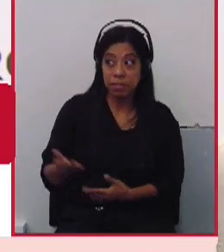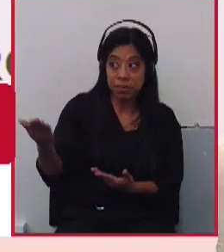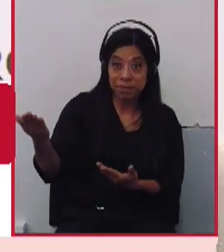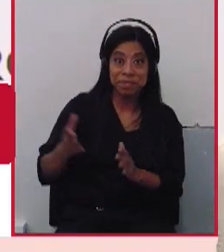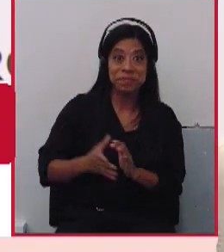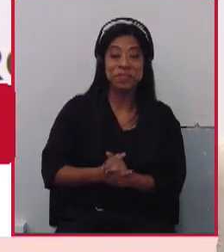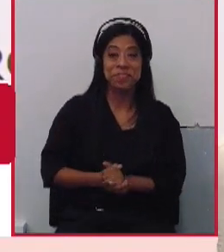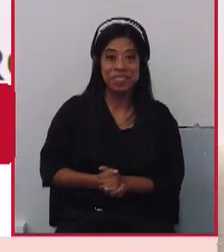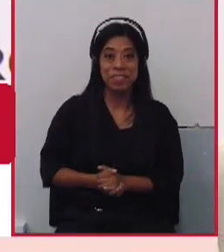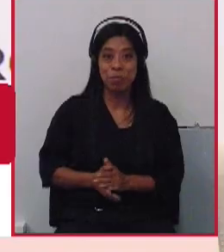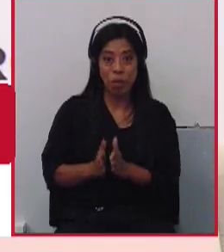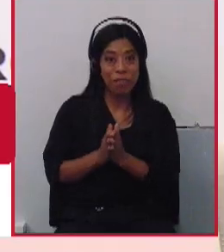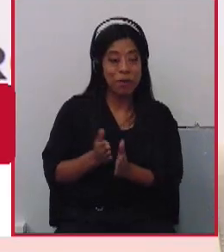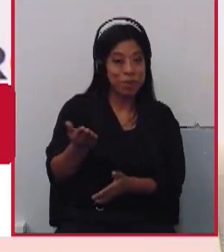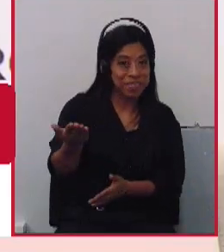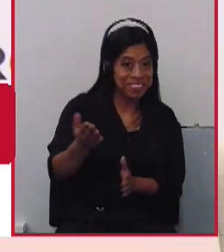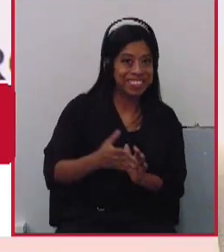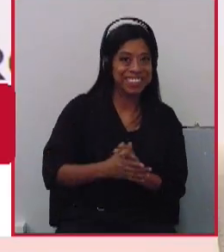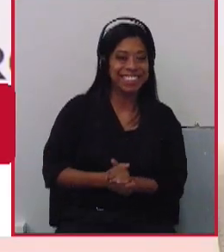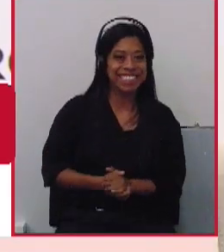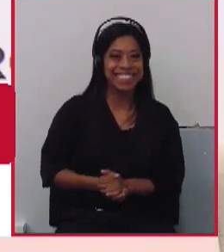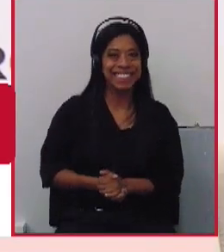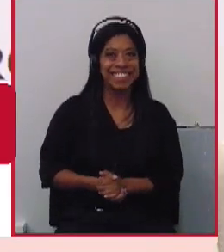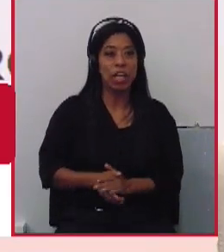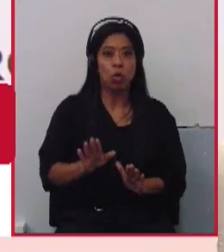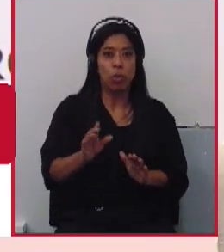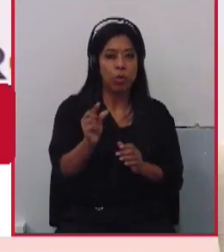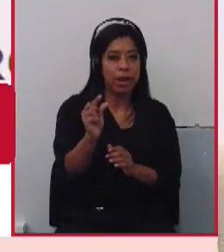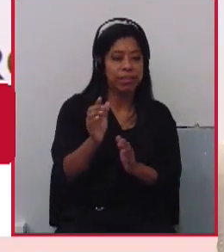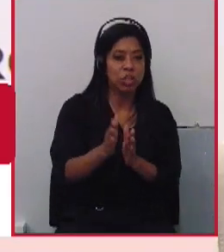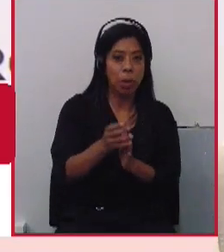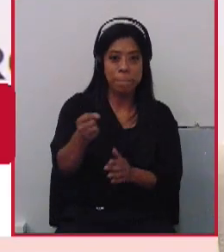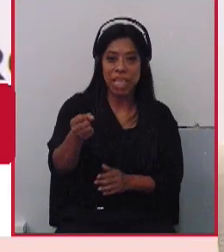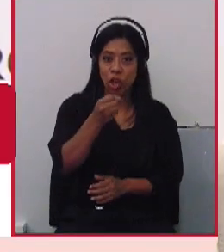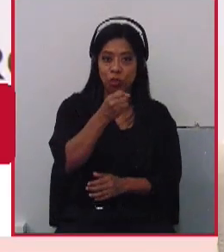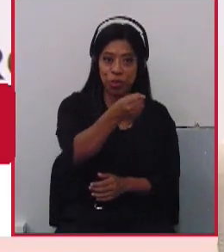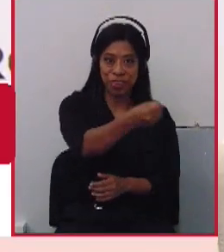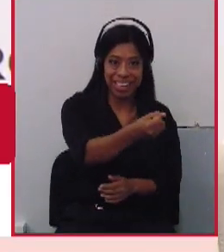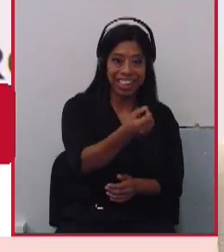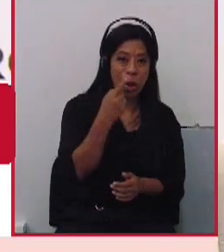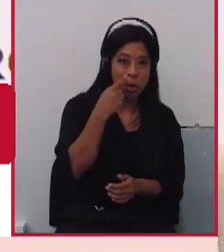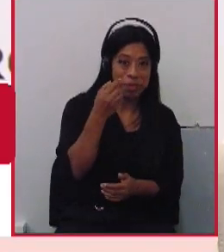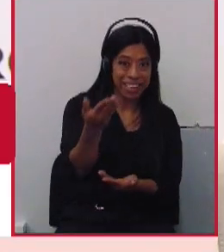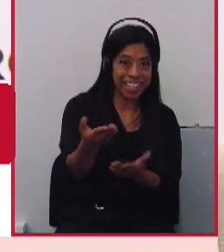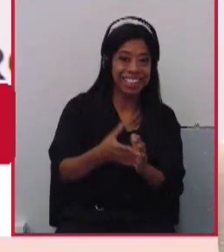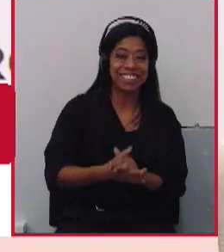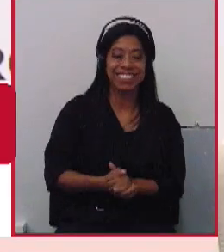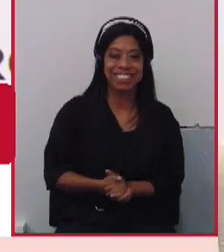Adelante. A ver, por favor. Por favor, alcanzarle el micro al caballero.